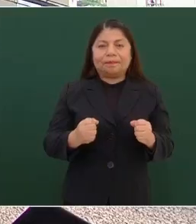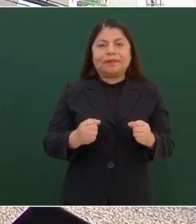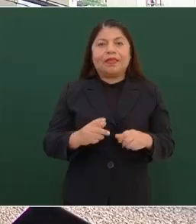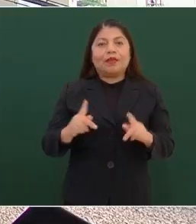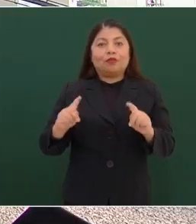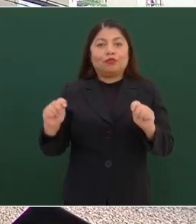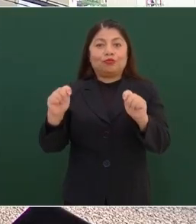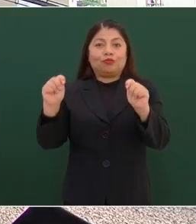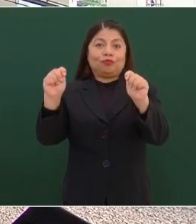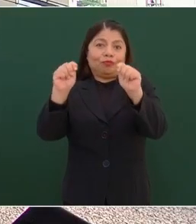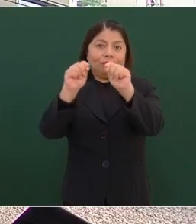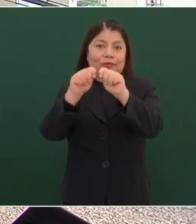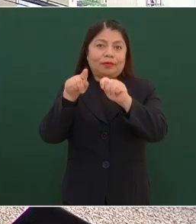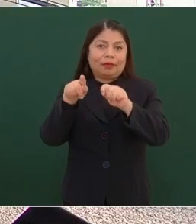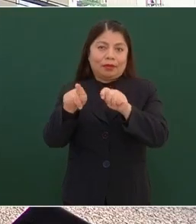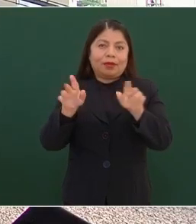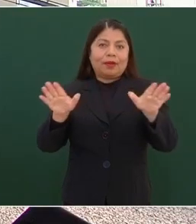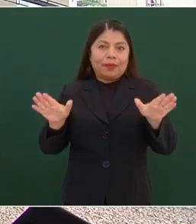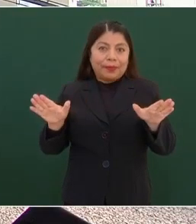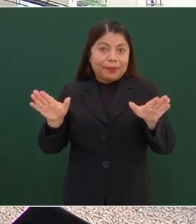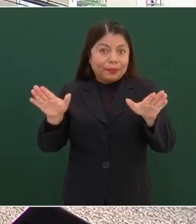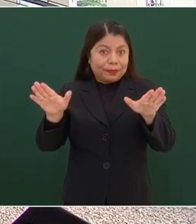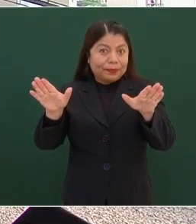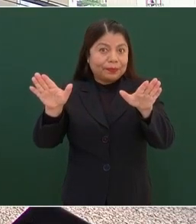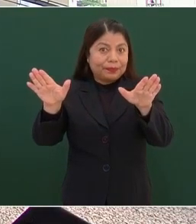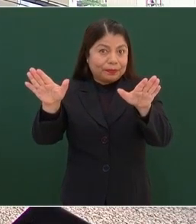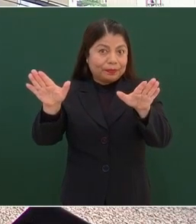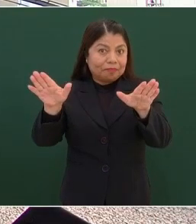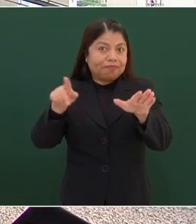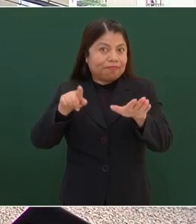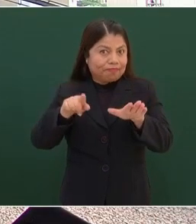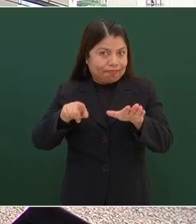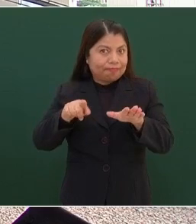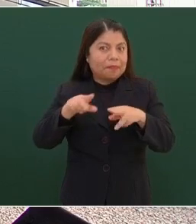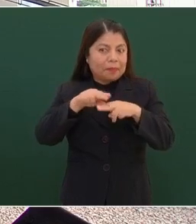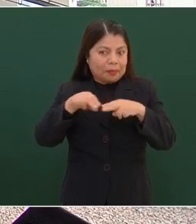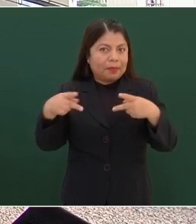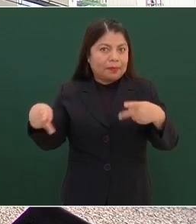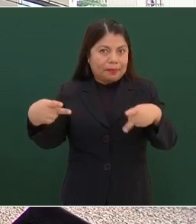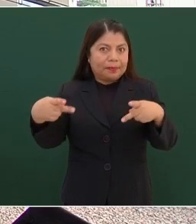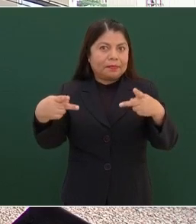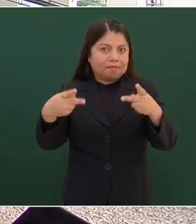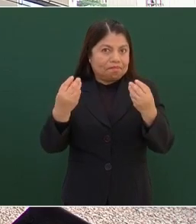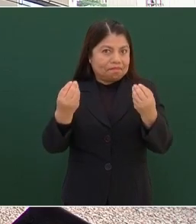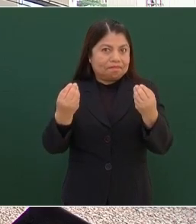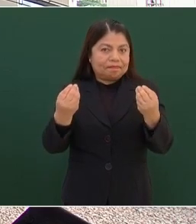Tulum, si no sabe cómo va la venta del…